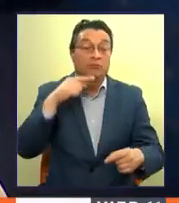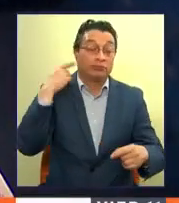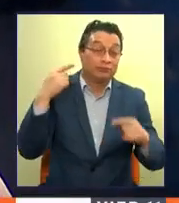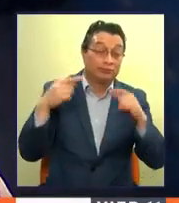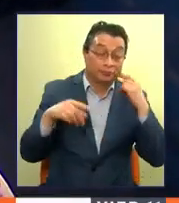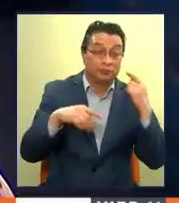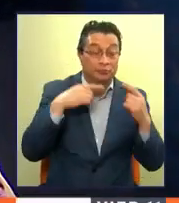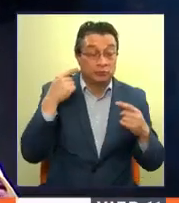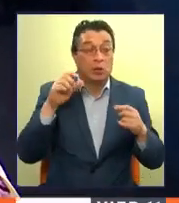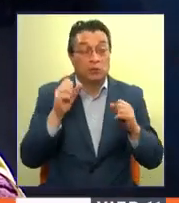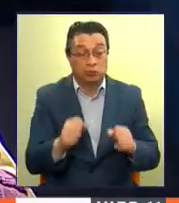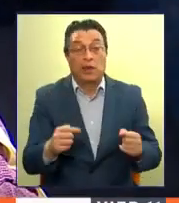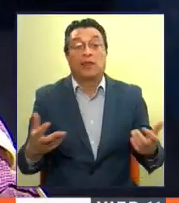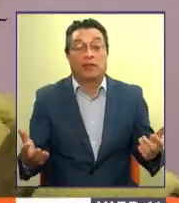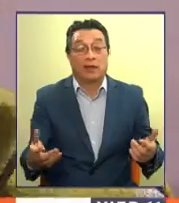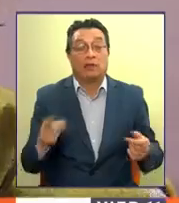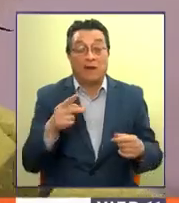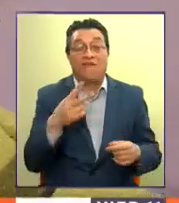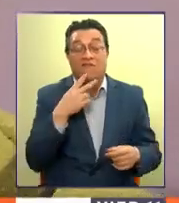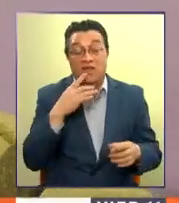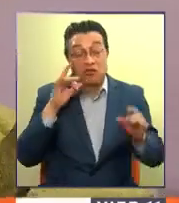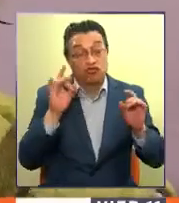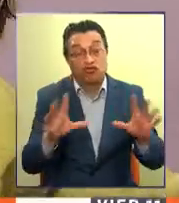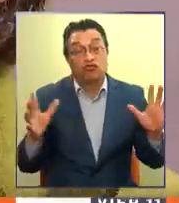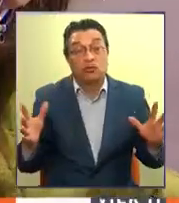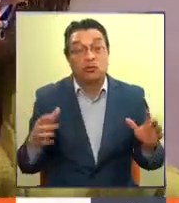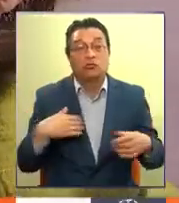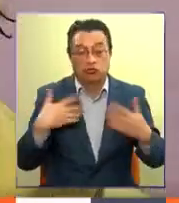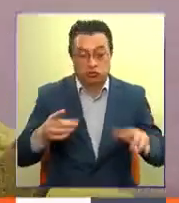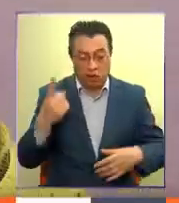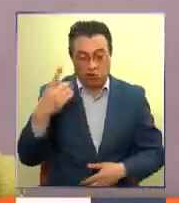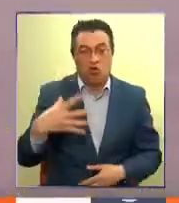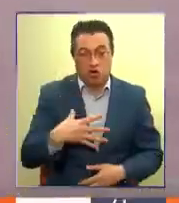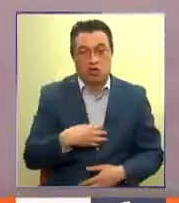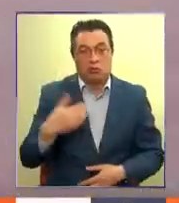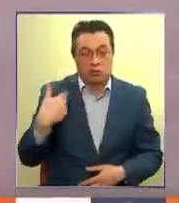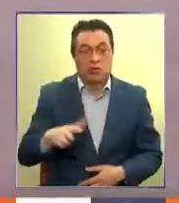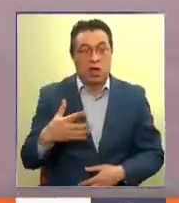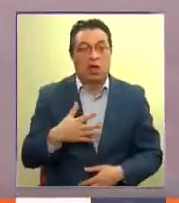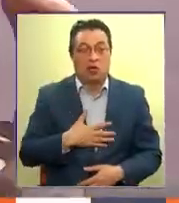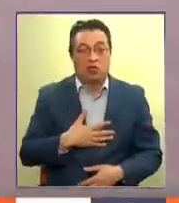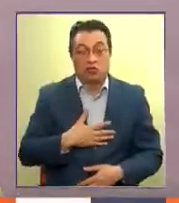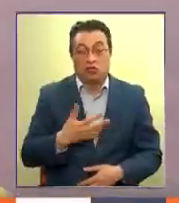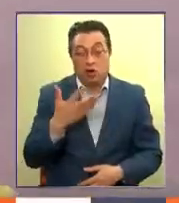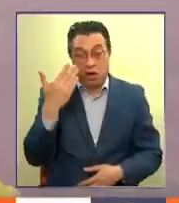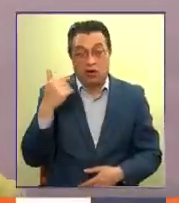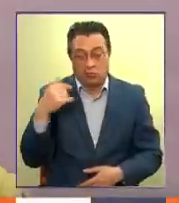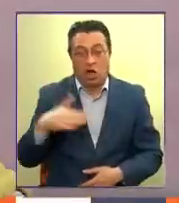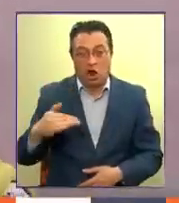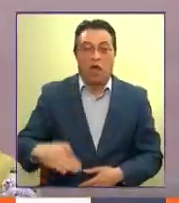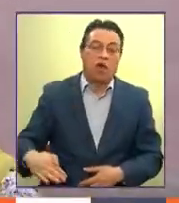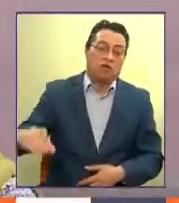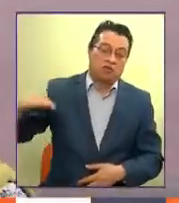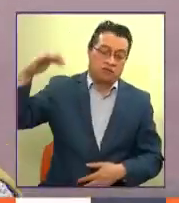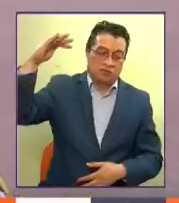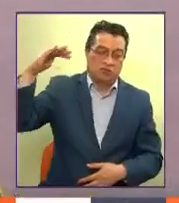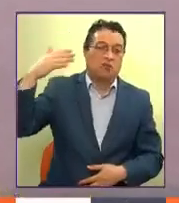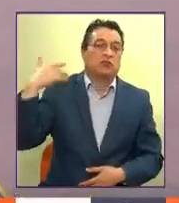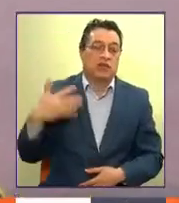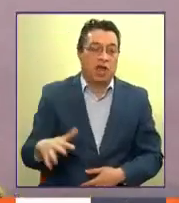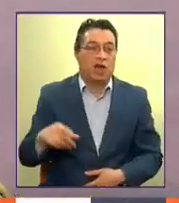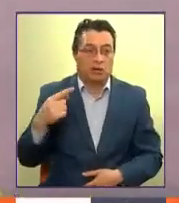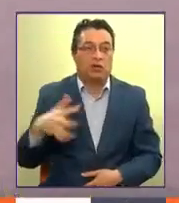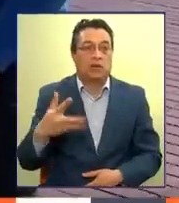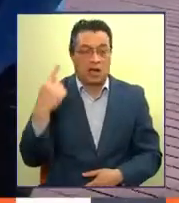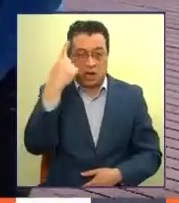dejan acá para su vida. No, porque yo ya tuve un hijo que era como ella, ahora ya adulto. Le